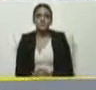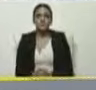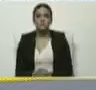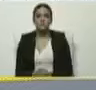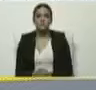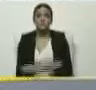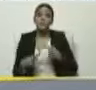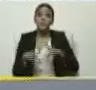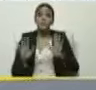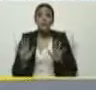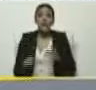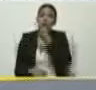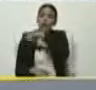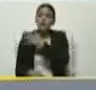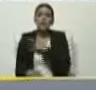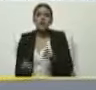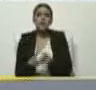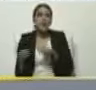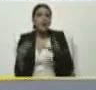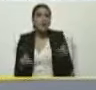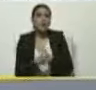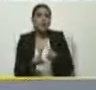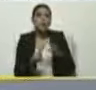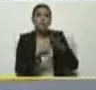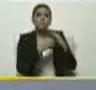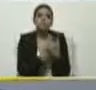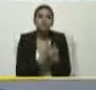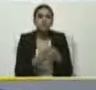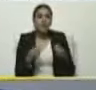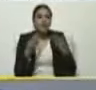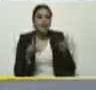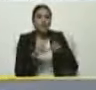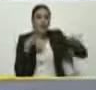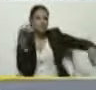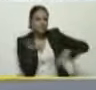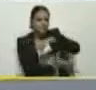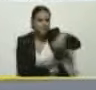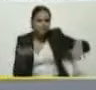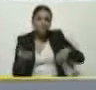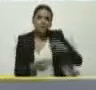Pero ellos quieren buscar una tragedia, una hecatombe.